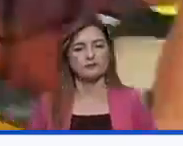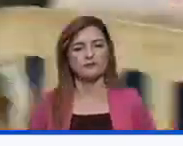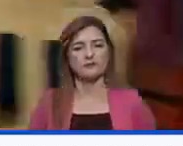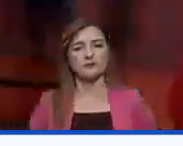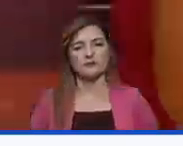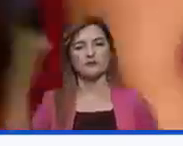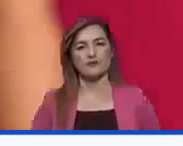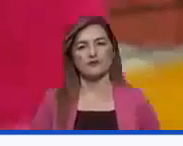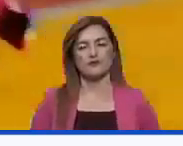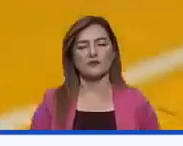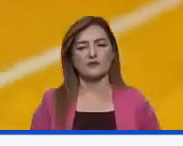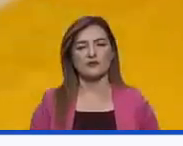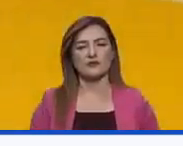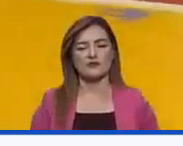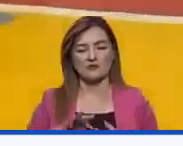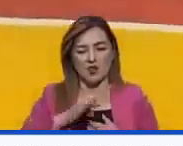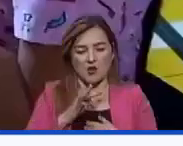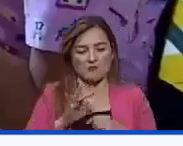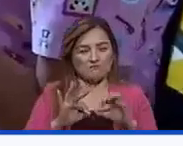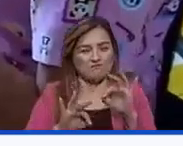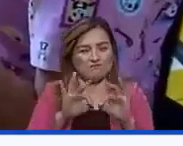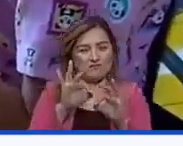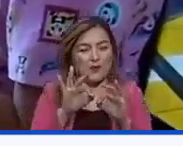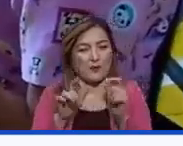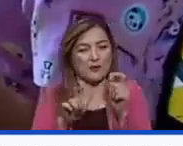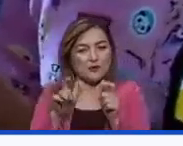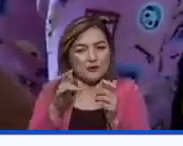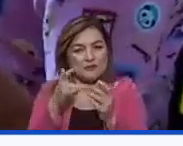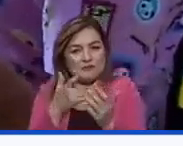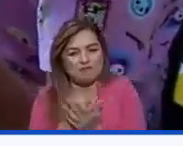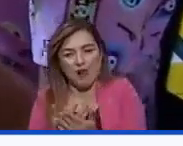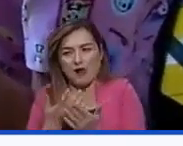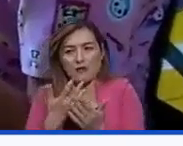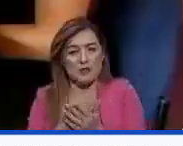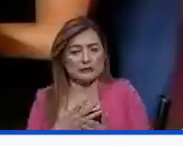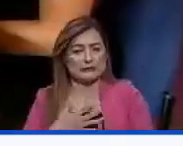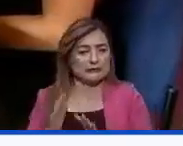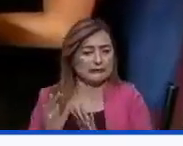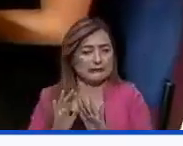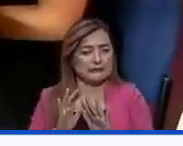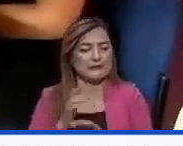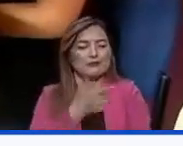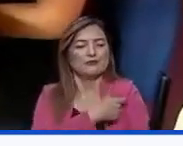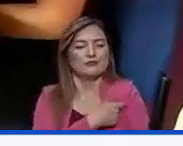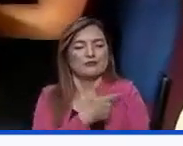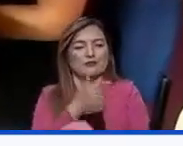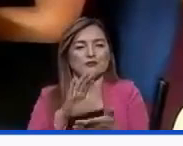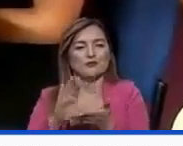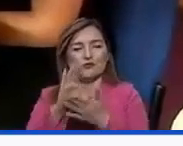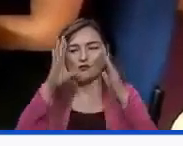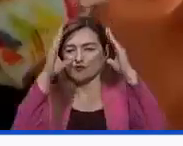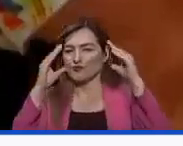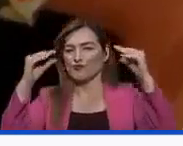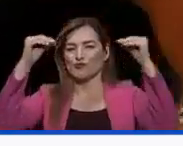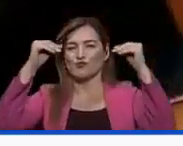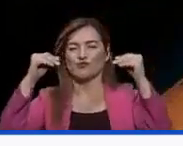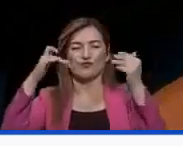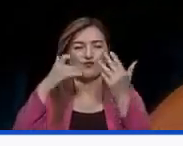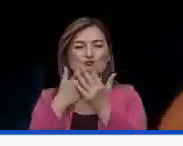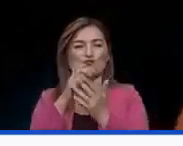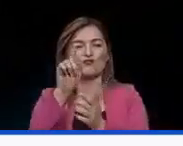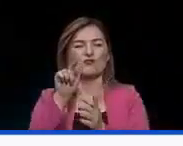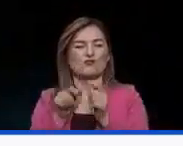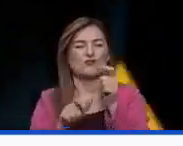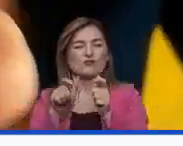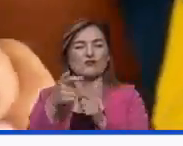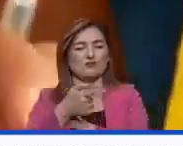contagio. Este aumento de contagios ha hecho que más personas acudan a vacunarse. En vacunatorios como el Colegio Cristóbal Colón, por ejemplo, llegan hasta 1000 personas